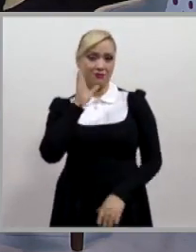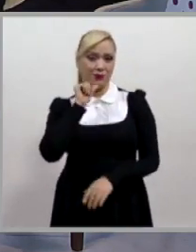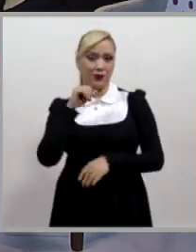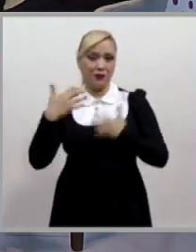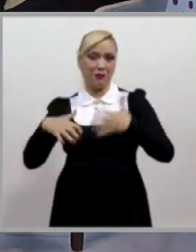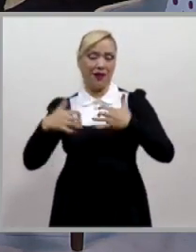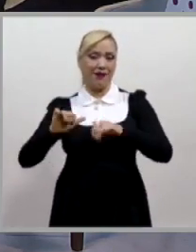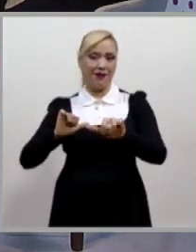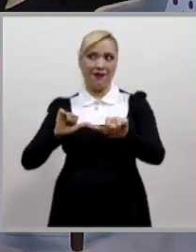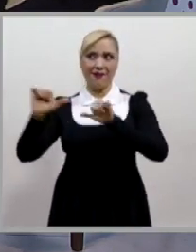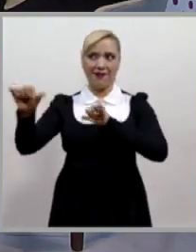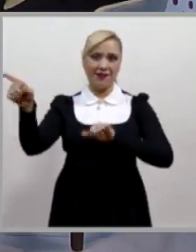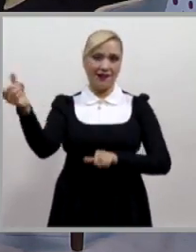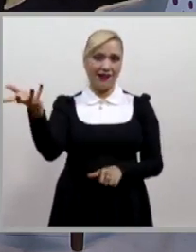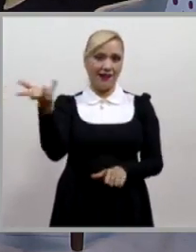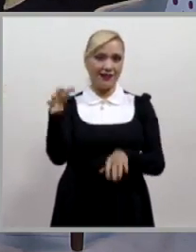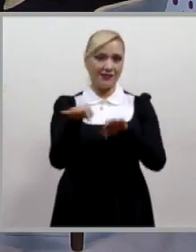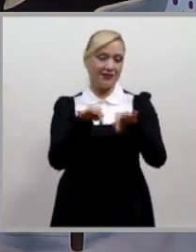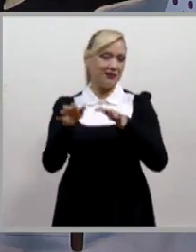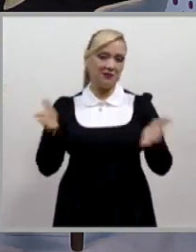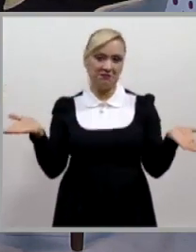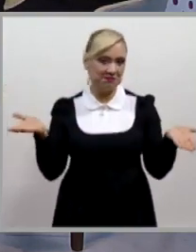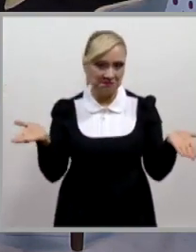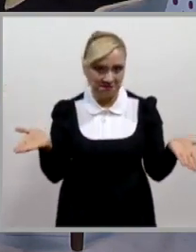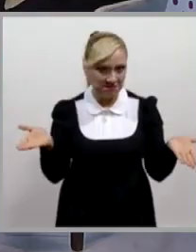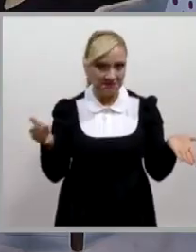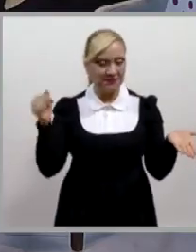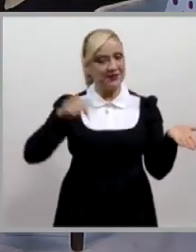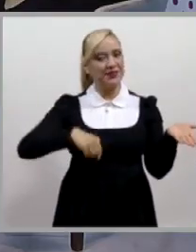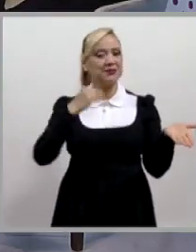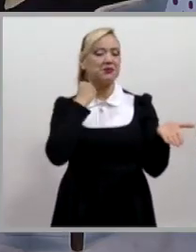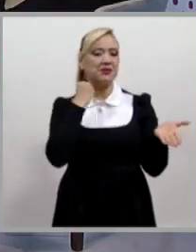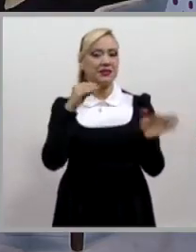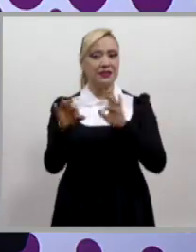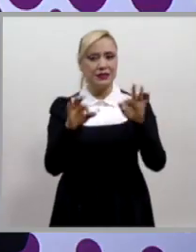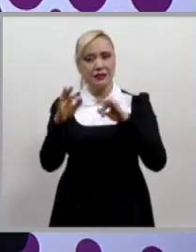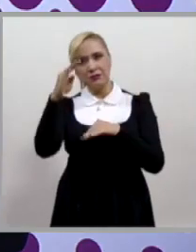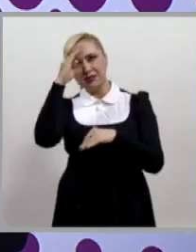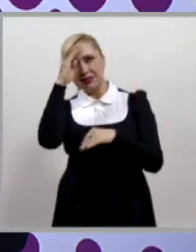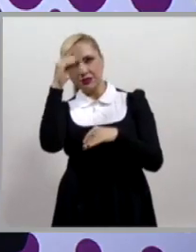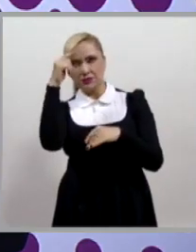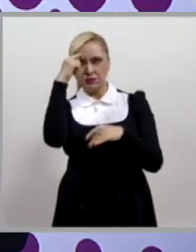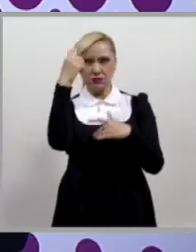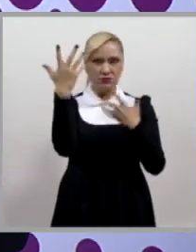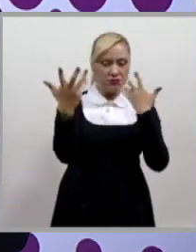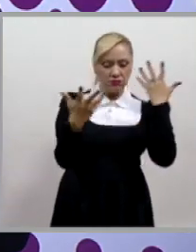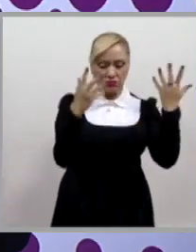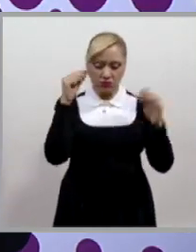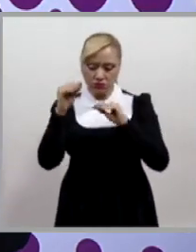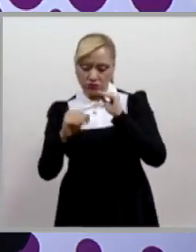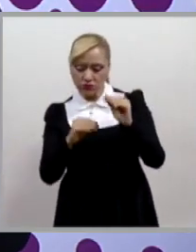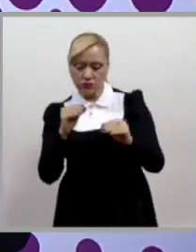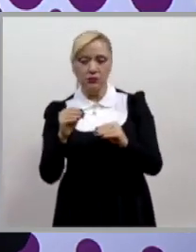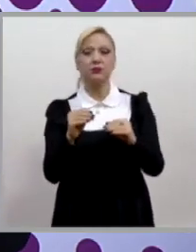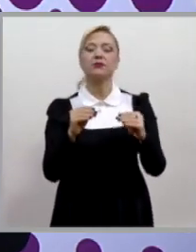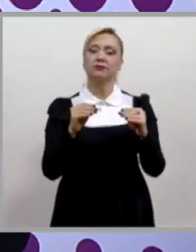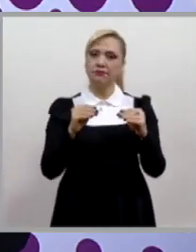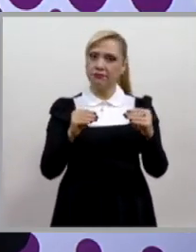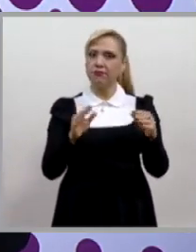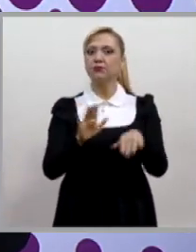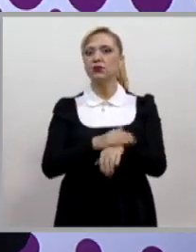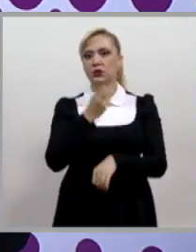quehacer, sobre todo desde los operadores jurisdiccionales, es muy cualitativa. Entonces, eso dificulta mucho poner todo